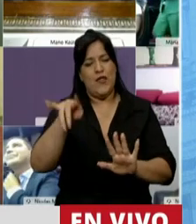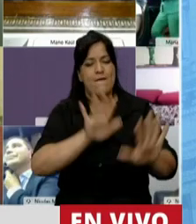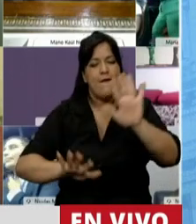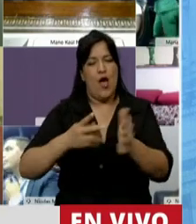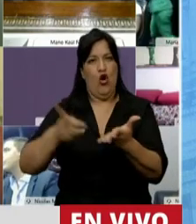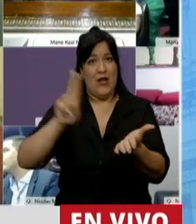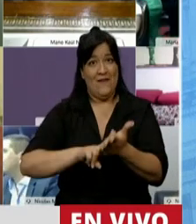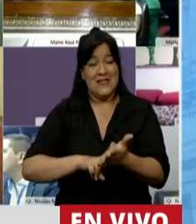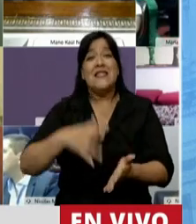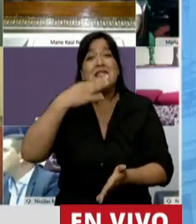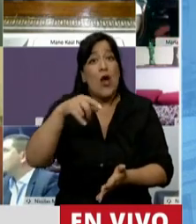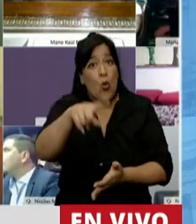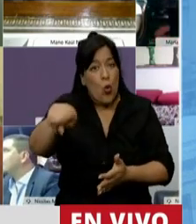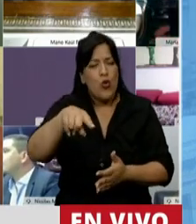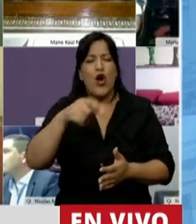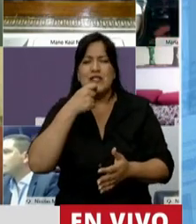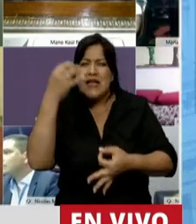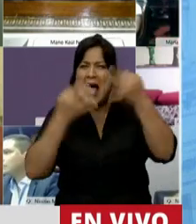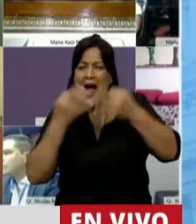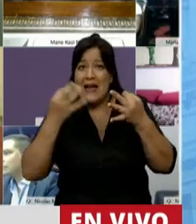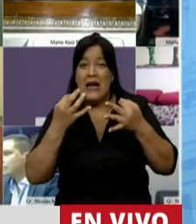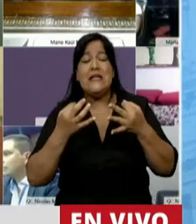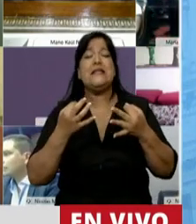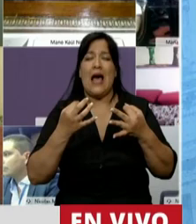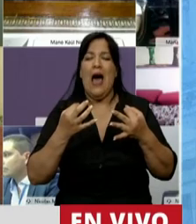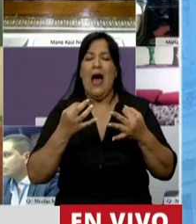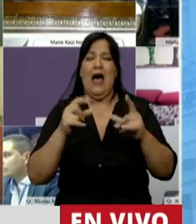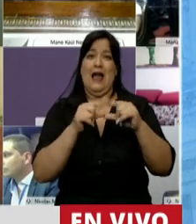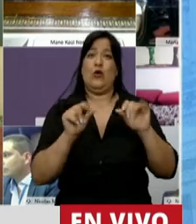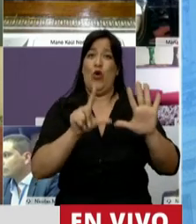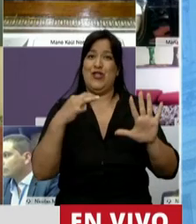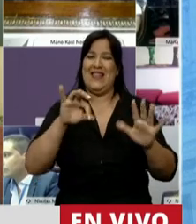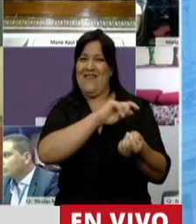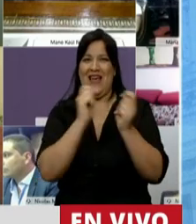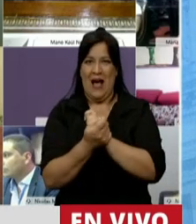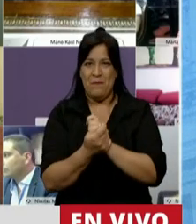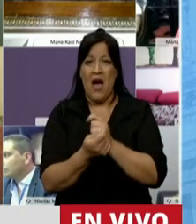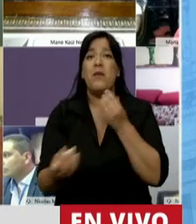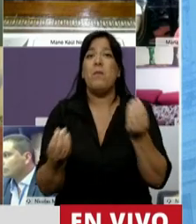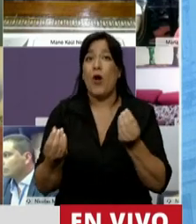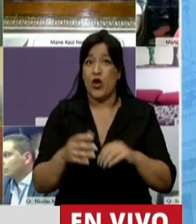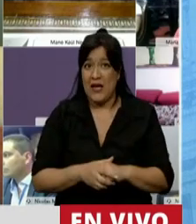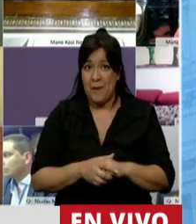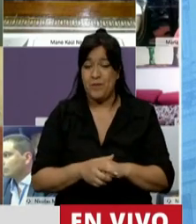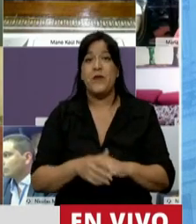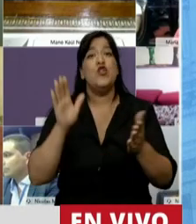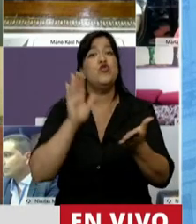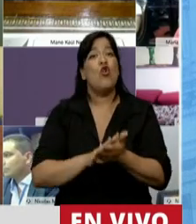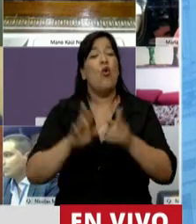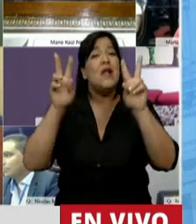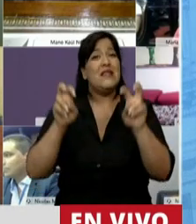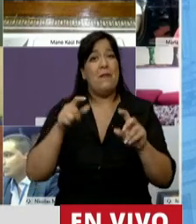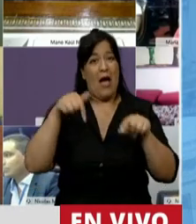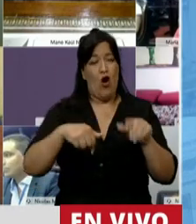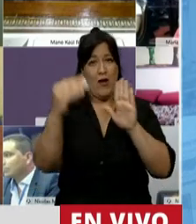a encontrar con un artículo 7 modificado, porque entonces las imputaciones que se están poniendo